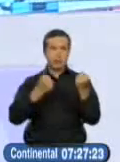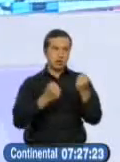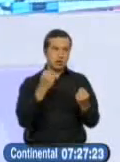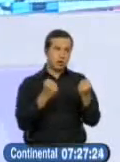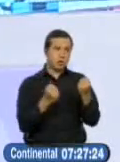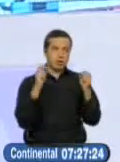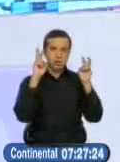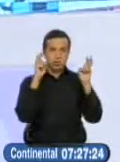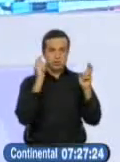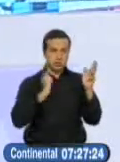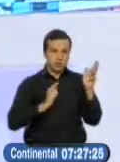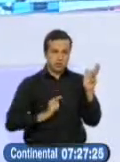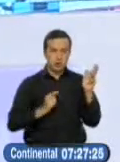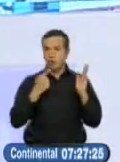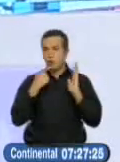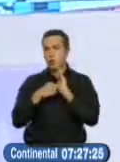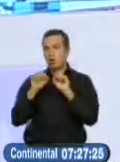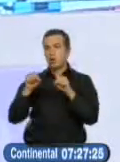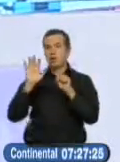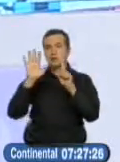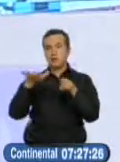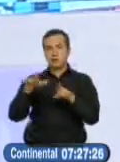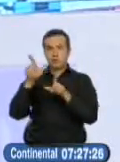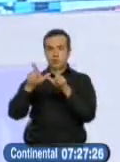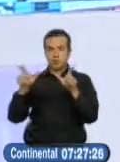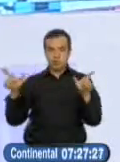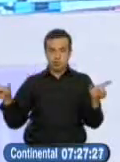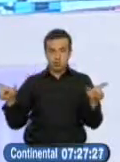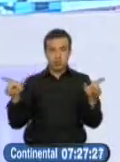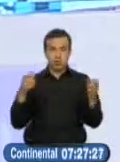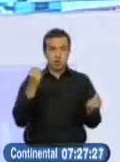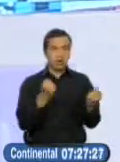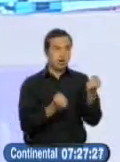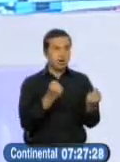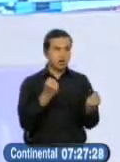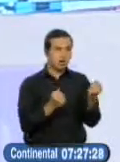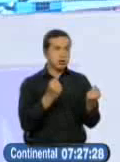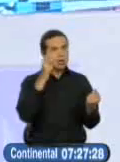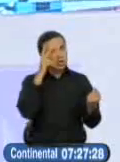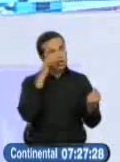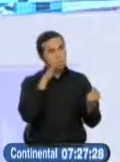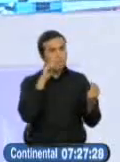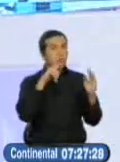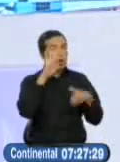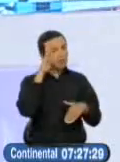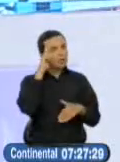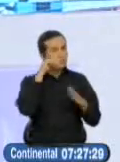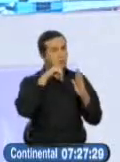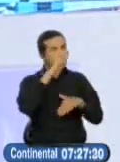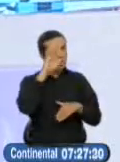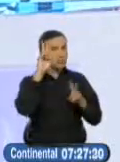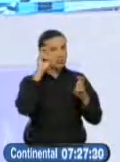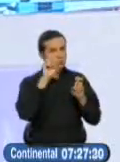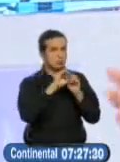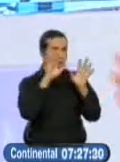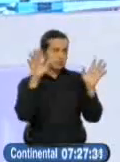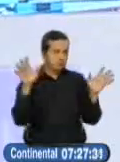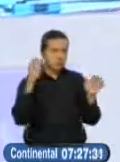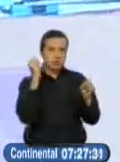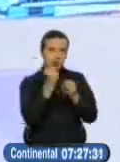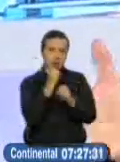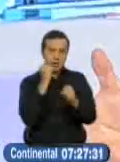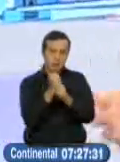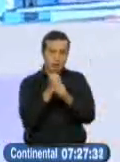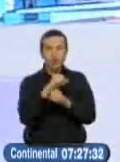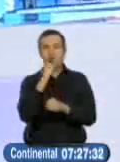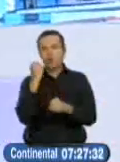en términos de detalle, pero hemos hablado de 6.000 personas. El caso de los autos debe ser algo superior en términos generales, es decir, trabajos